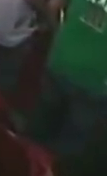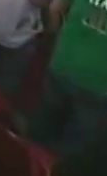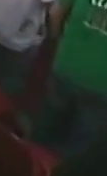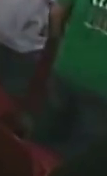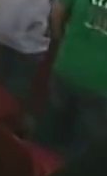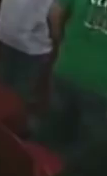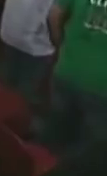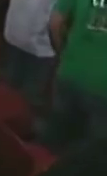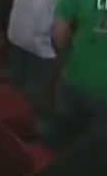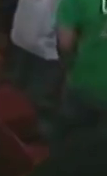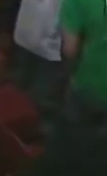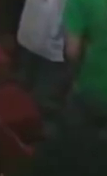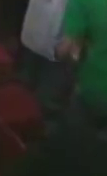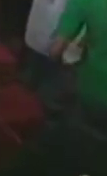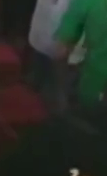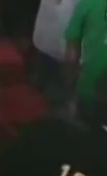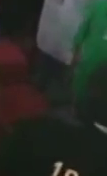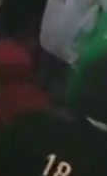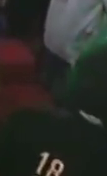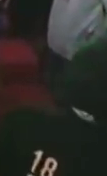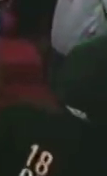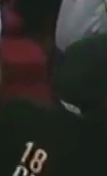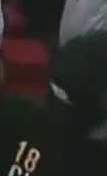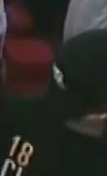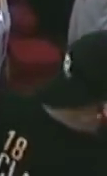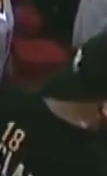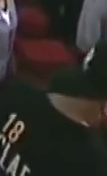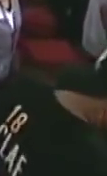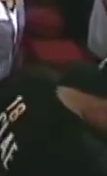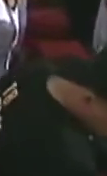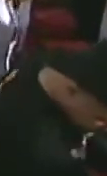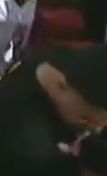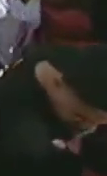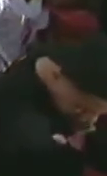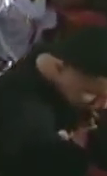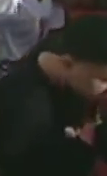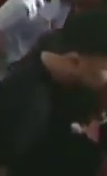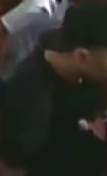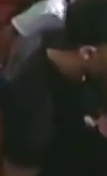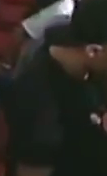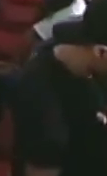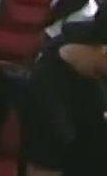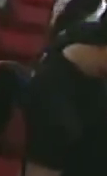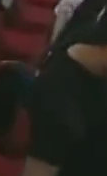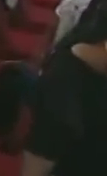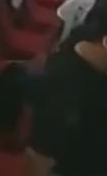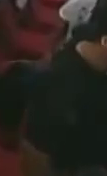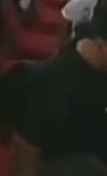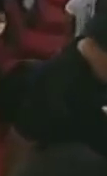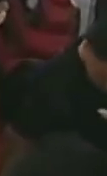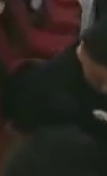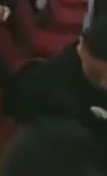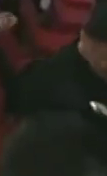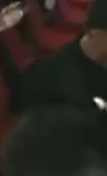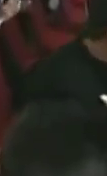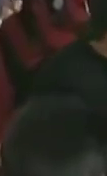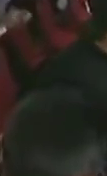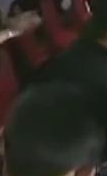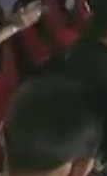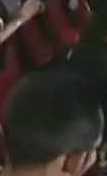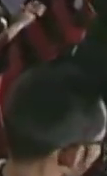encuentro donde se pretende instalar el Congreso Latinoamericano de Estudiantes.